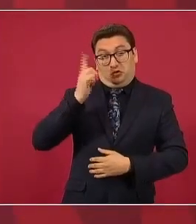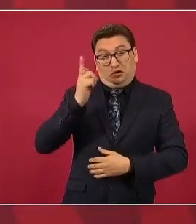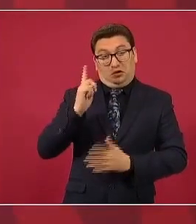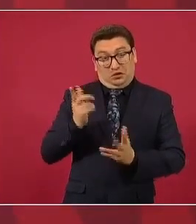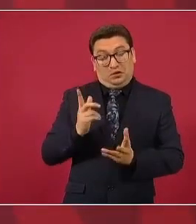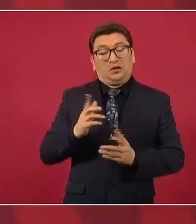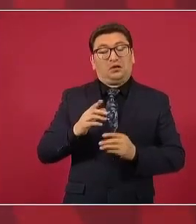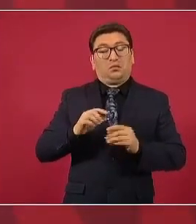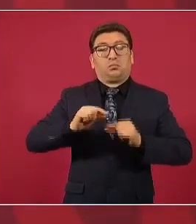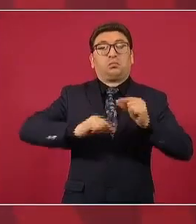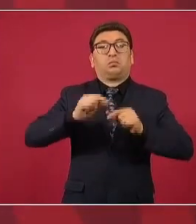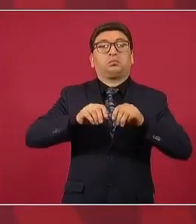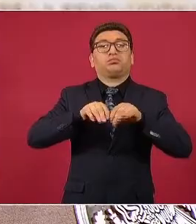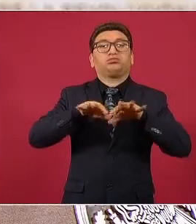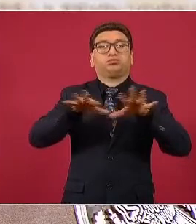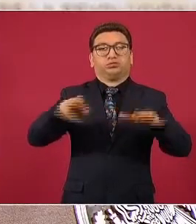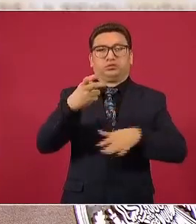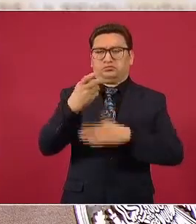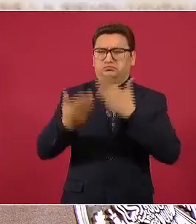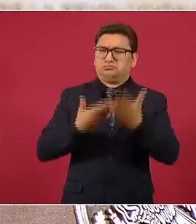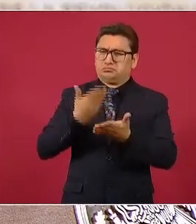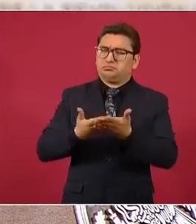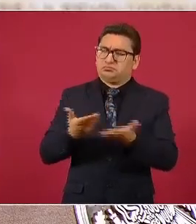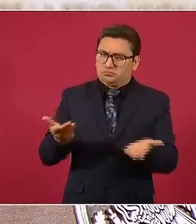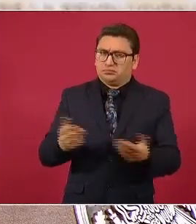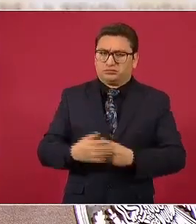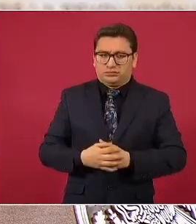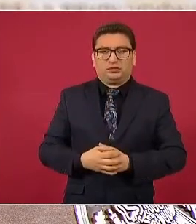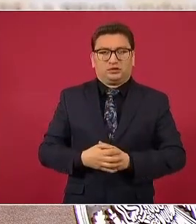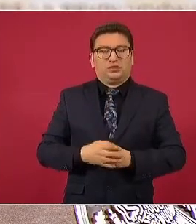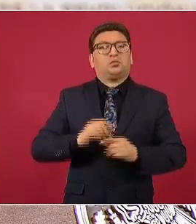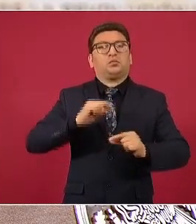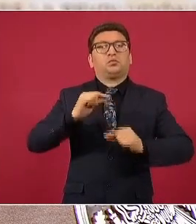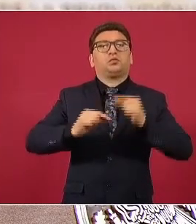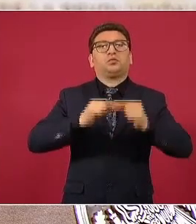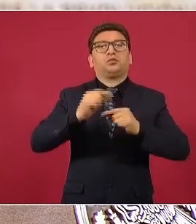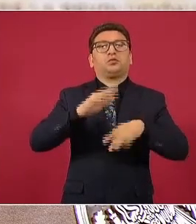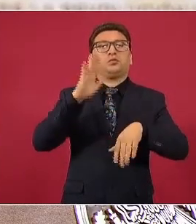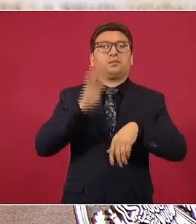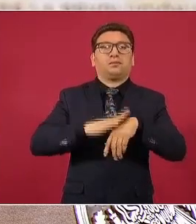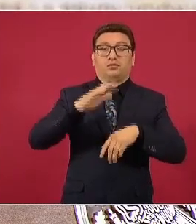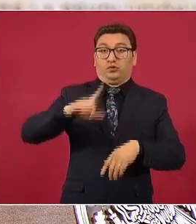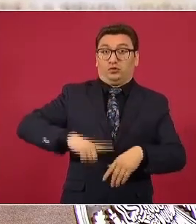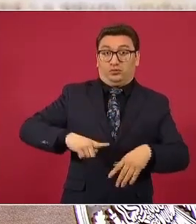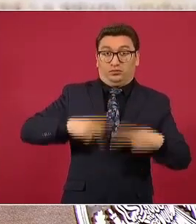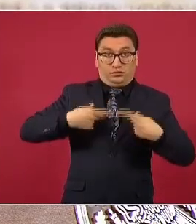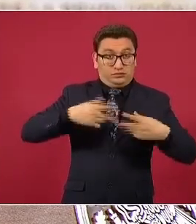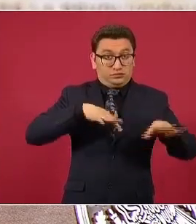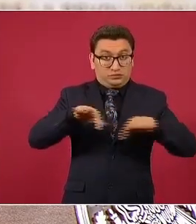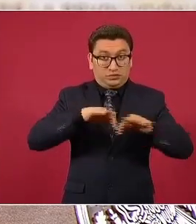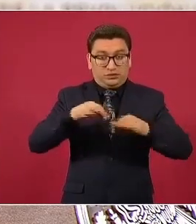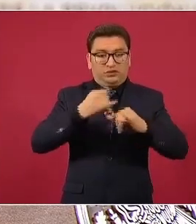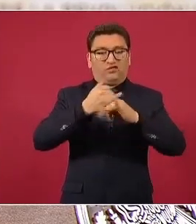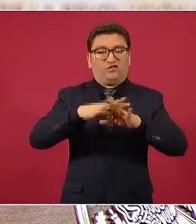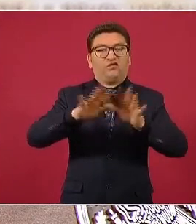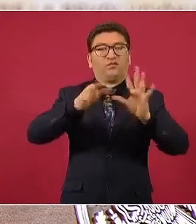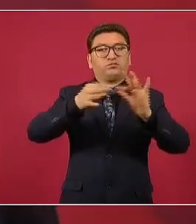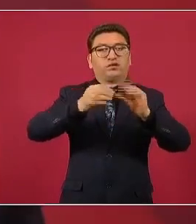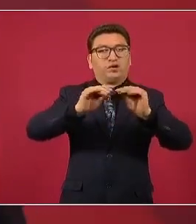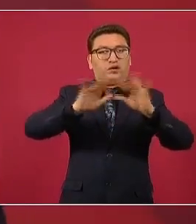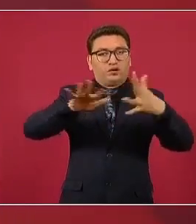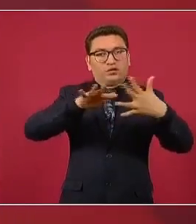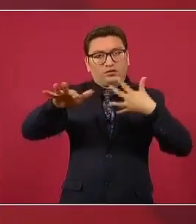se extienda esta propuesta, que haya cada vez más transparencia y creo